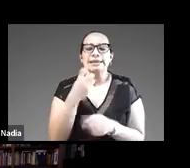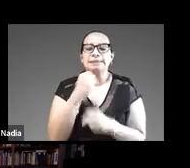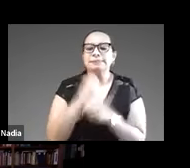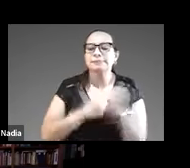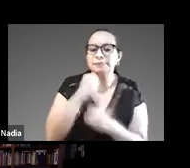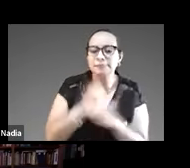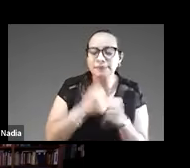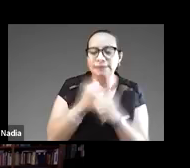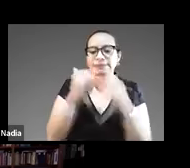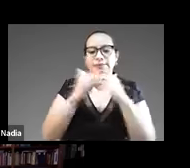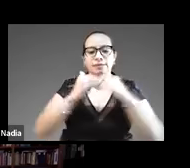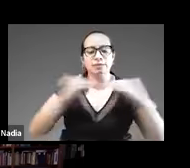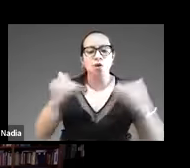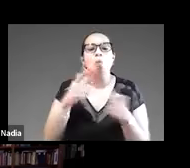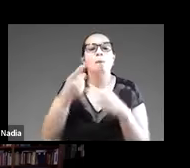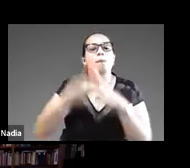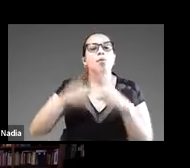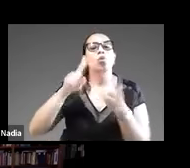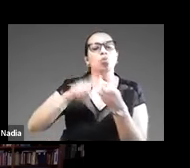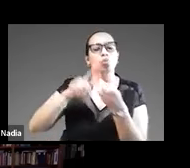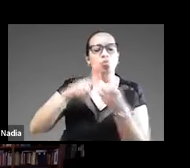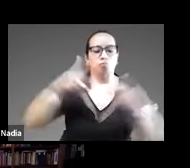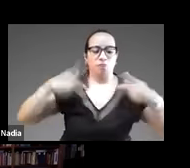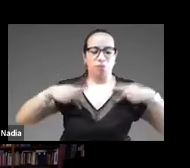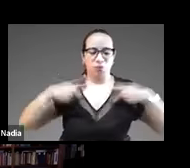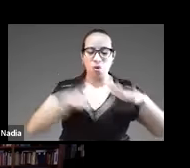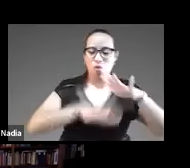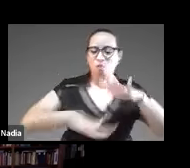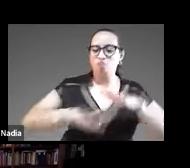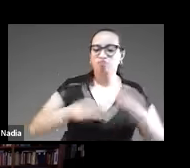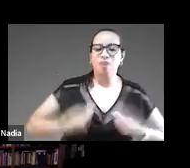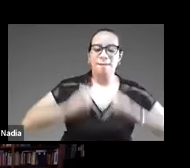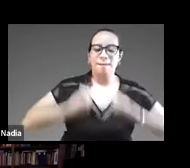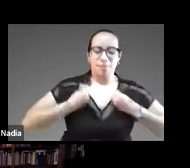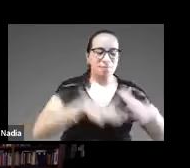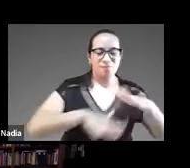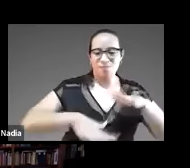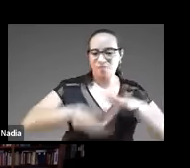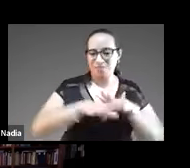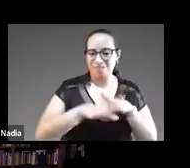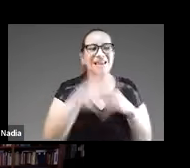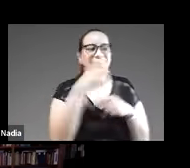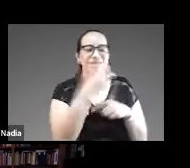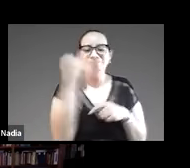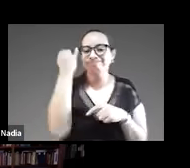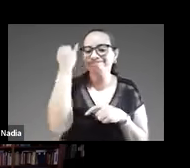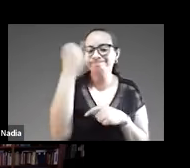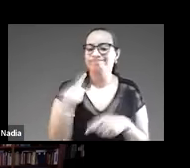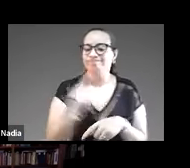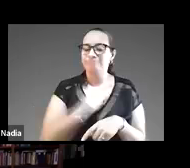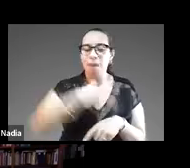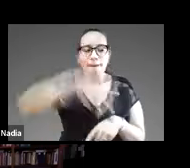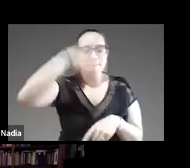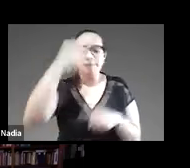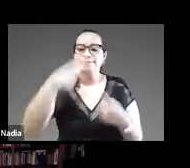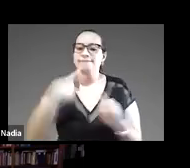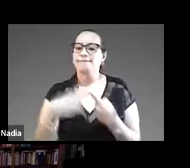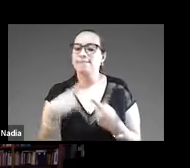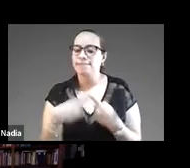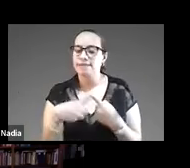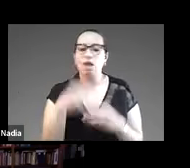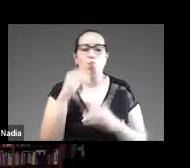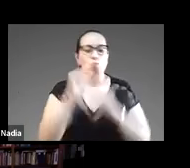democrática empieza con la gente del barrio, ¿sí? Y en este sentido, el que tiene que aprender y está aprendiendo, y creo